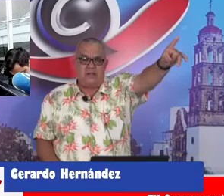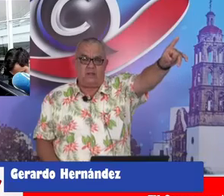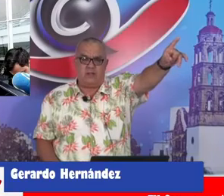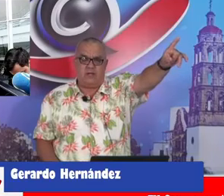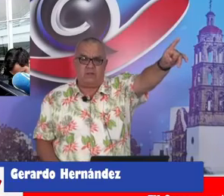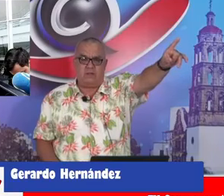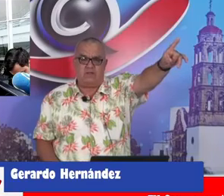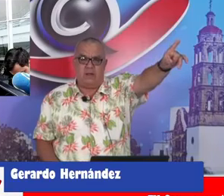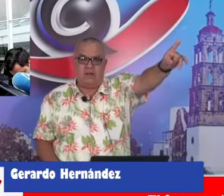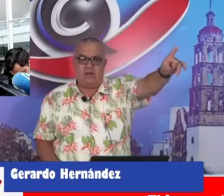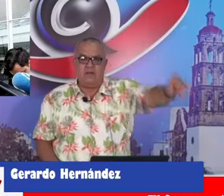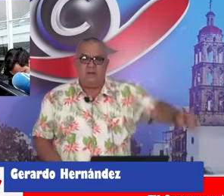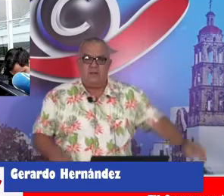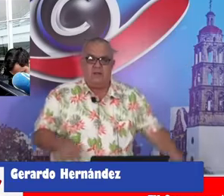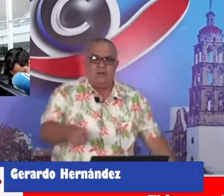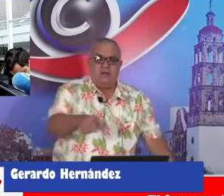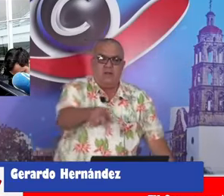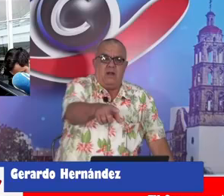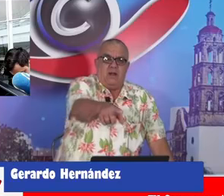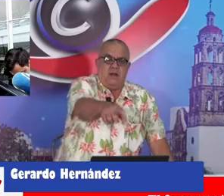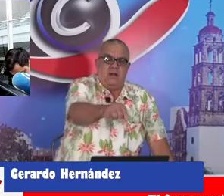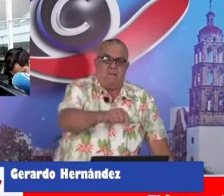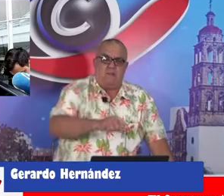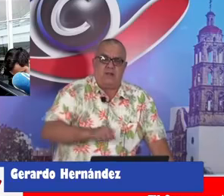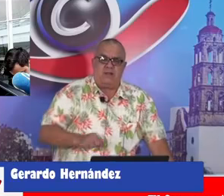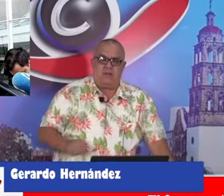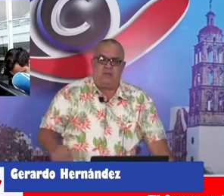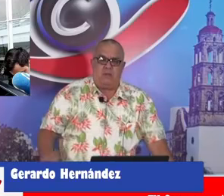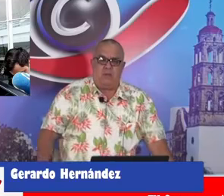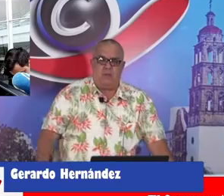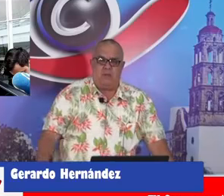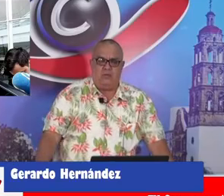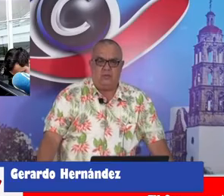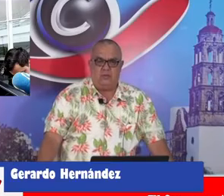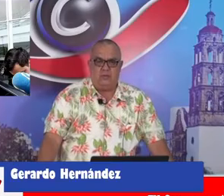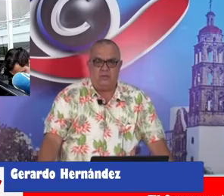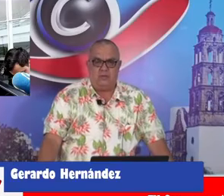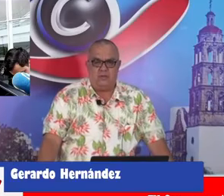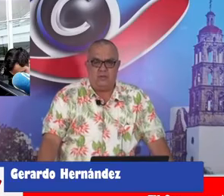sabe quién hizo el jardín principal? La empresa de su amigo,